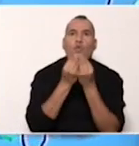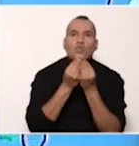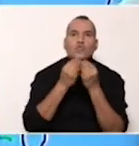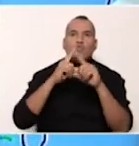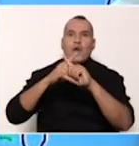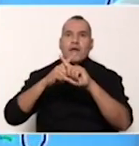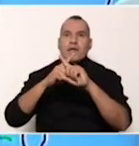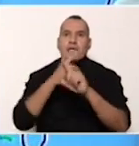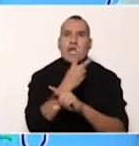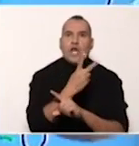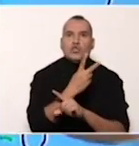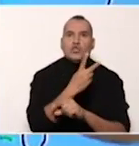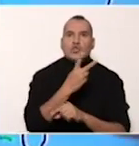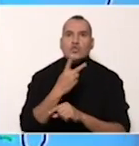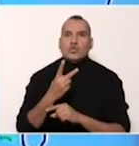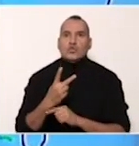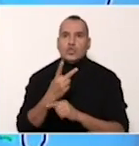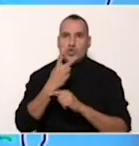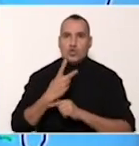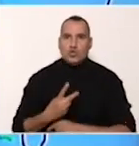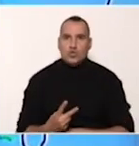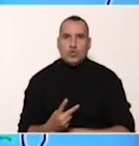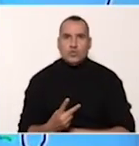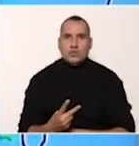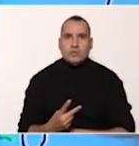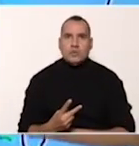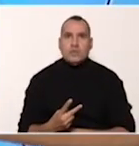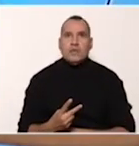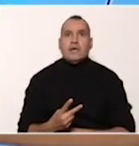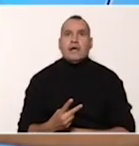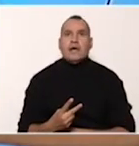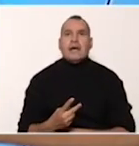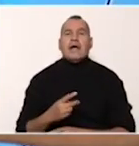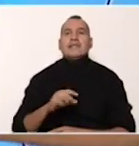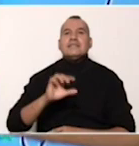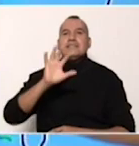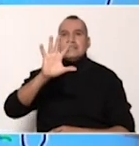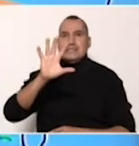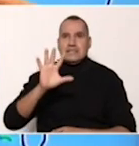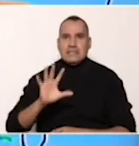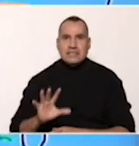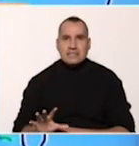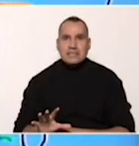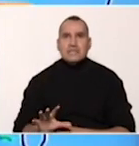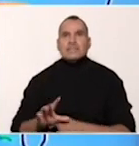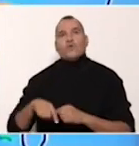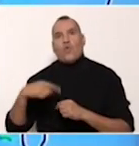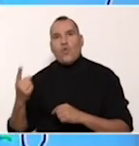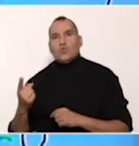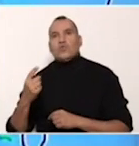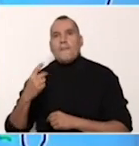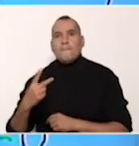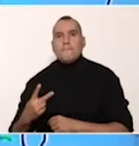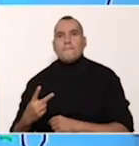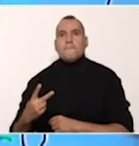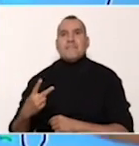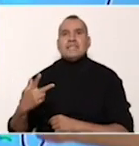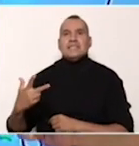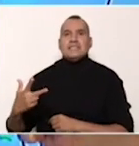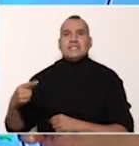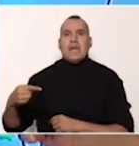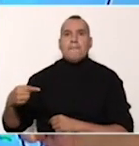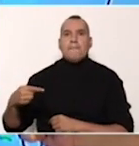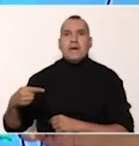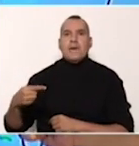aquí abajo. El de exponente 3 es 5, lo copiamos aquí abajo. El de exponente 2 es